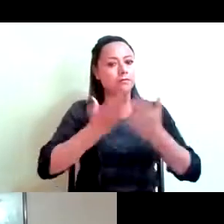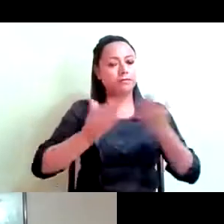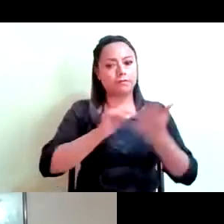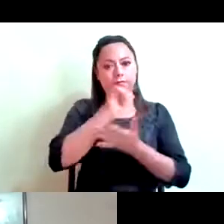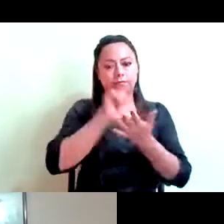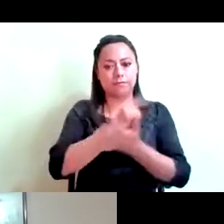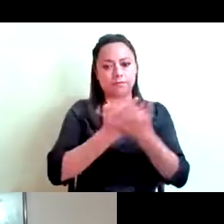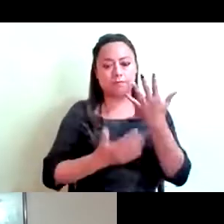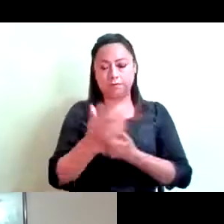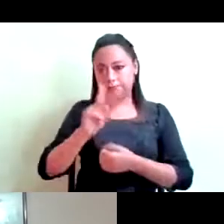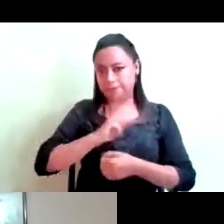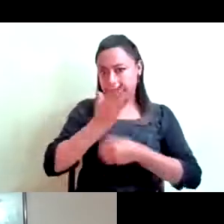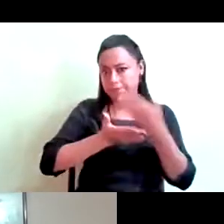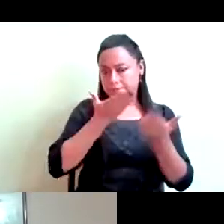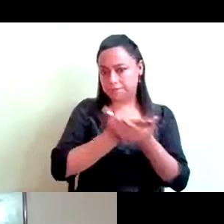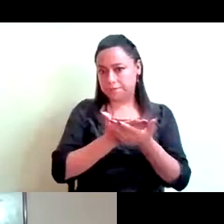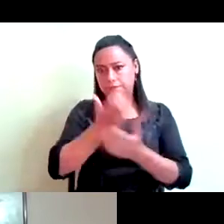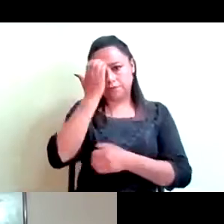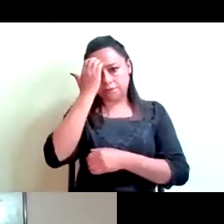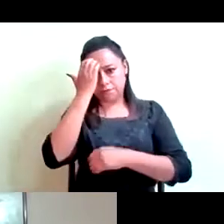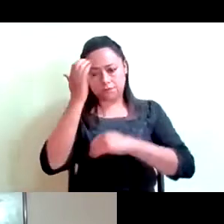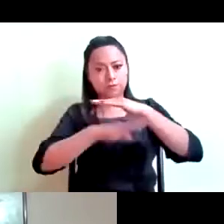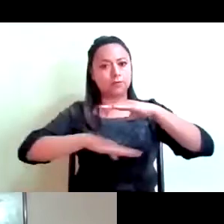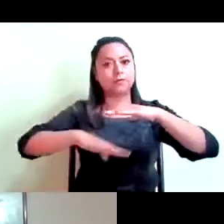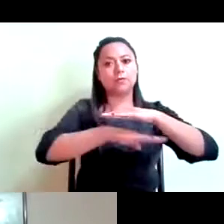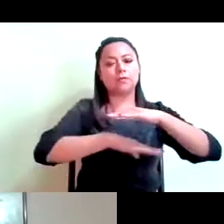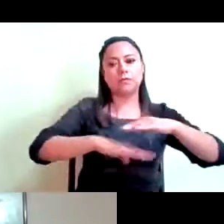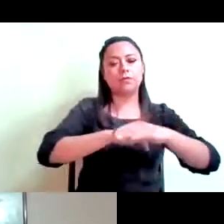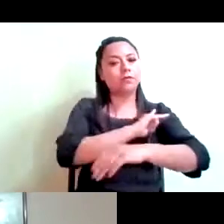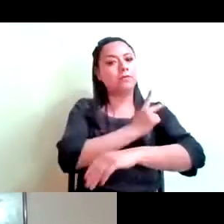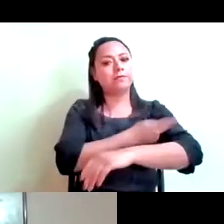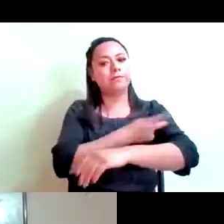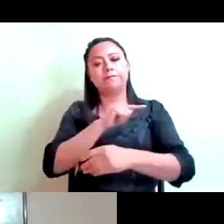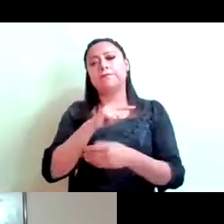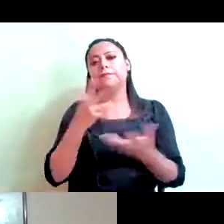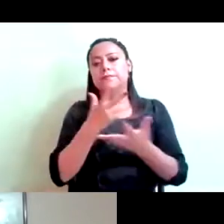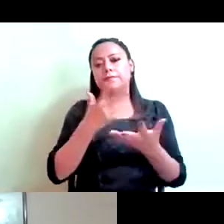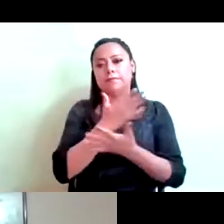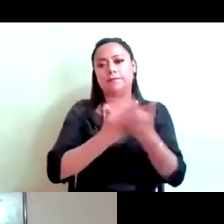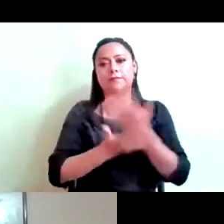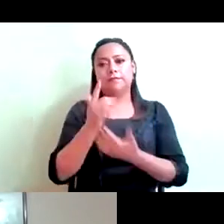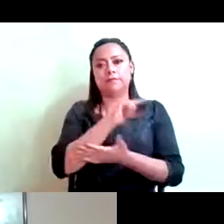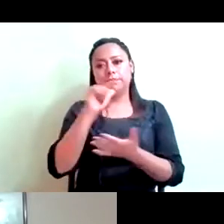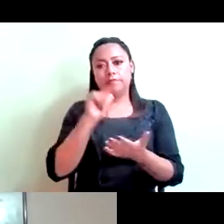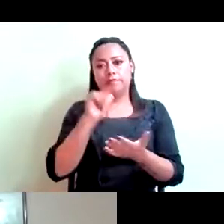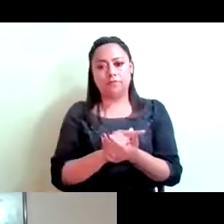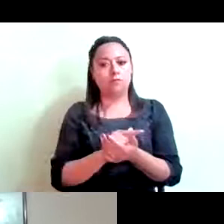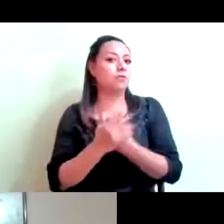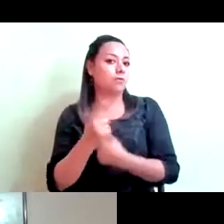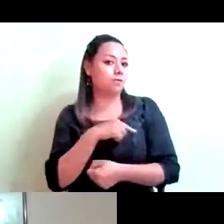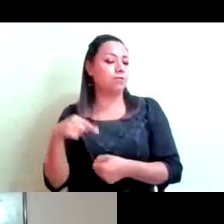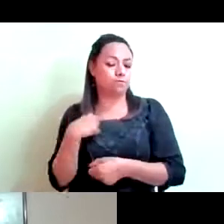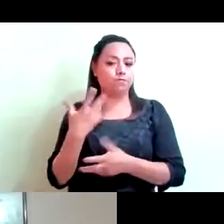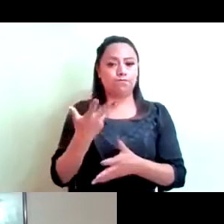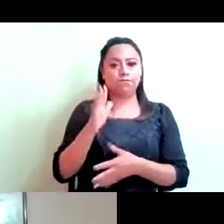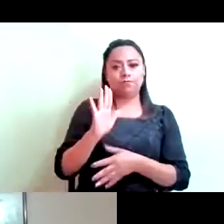los conocimientos básicos del poder legislativo, porque al final de cuentas somos un poder